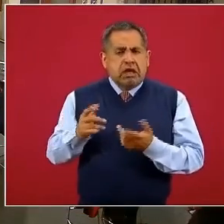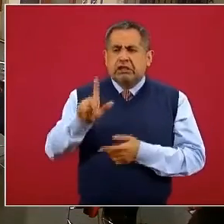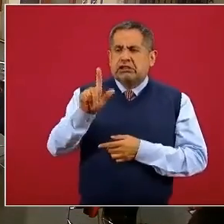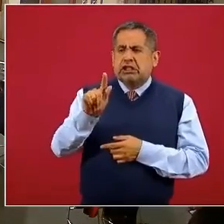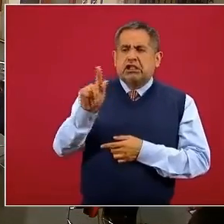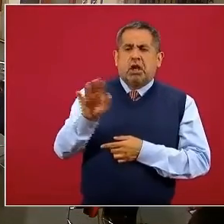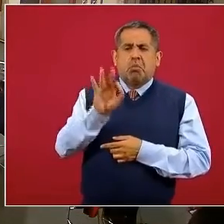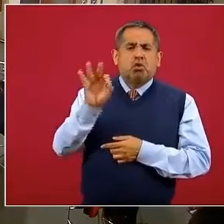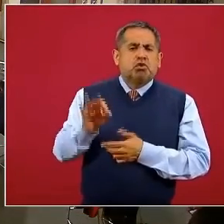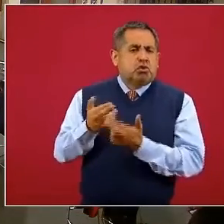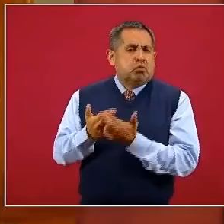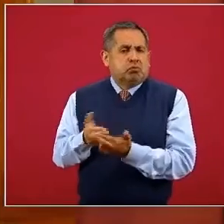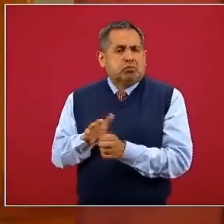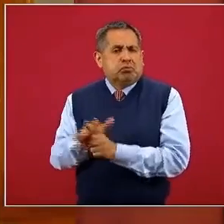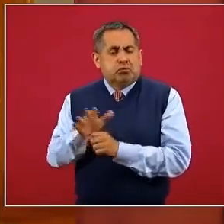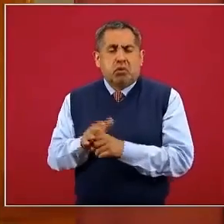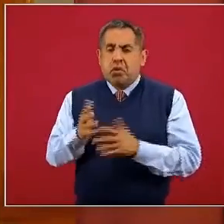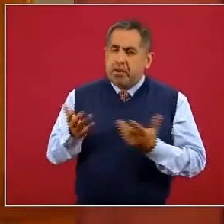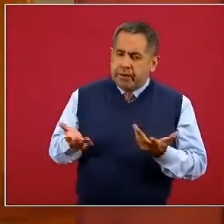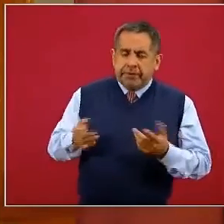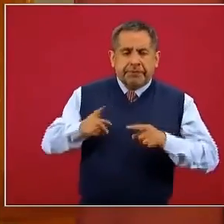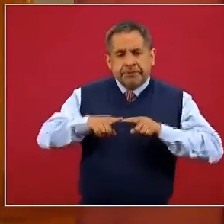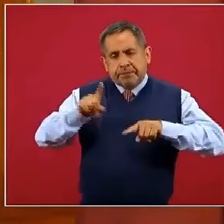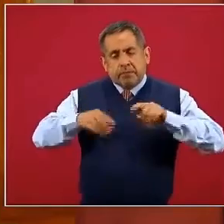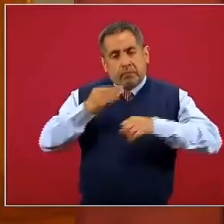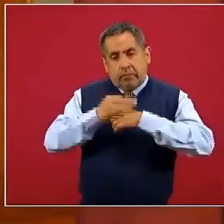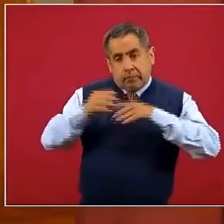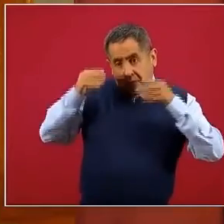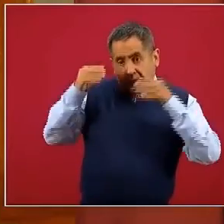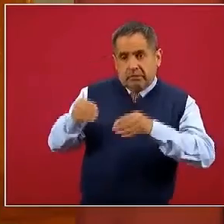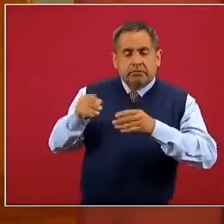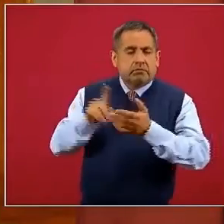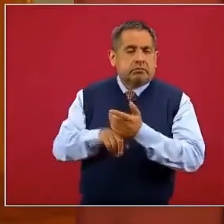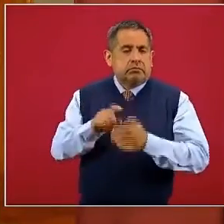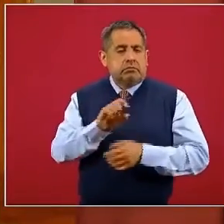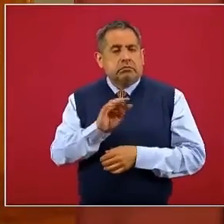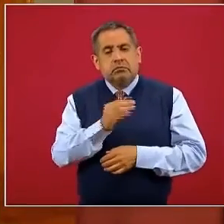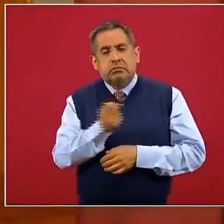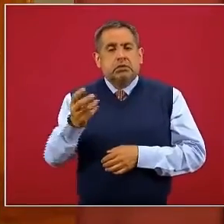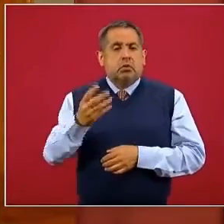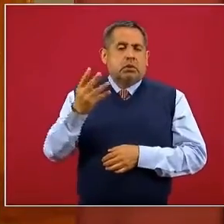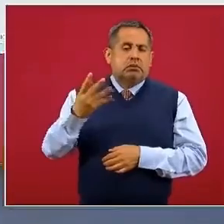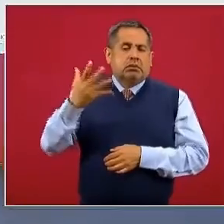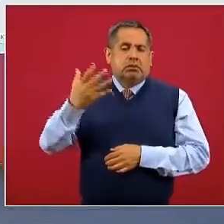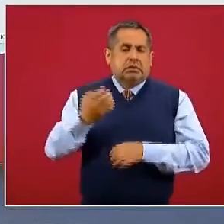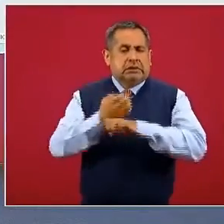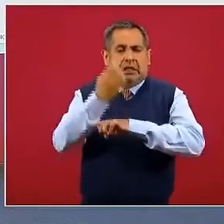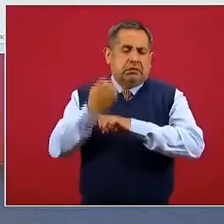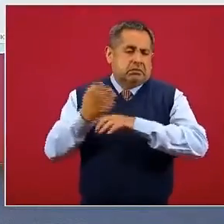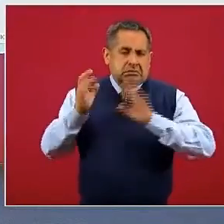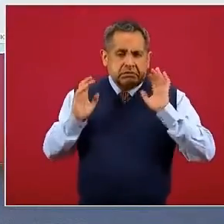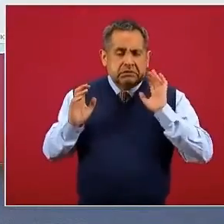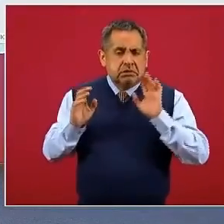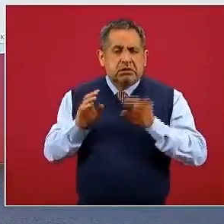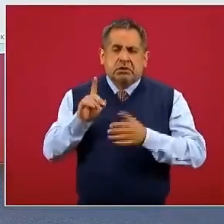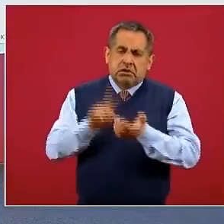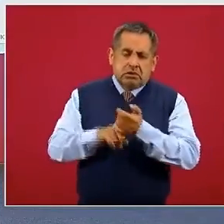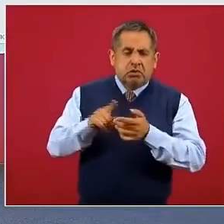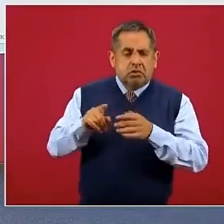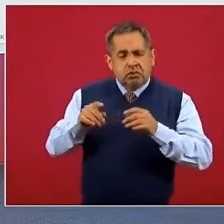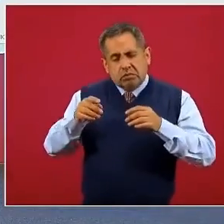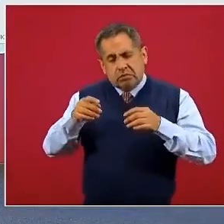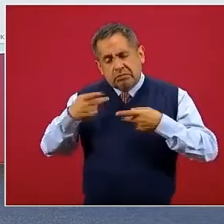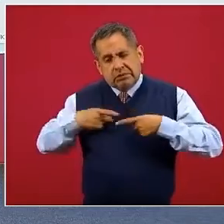70% de disponibilidad. Entonces está ahorita en este momento focalizado a solo 4 o 5 estados el problema de la